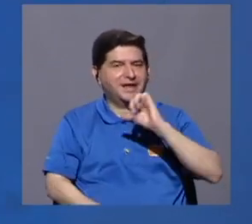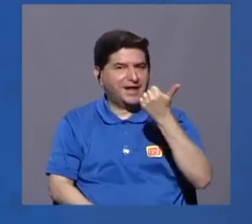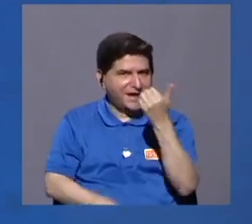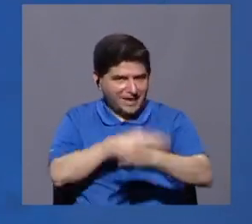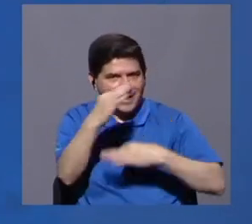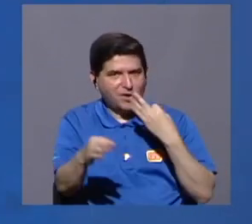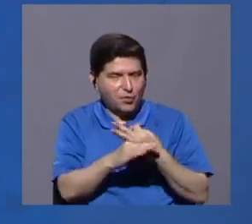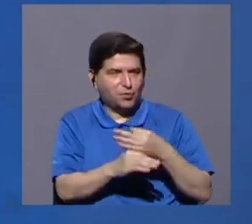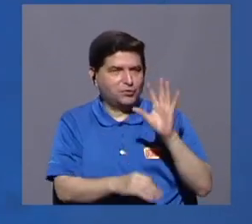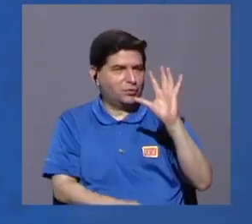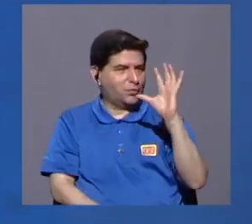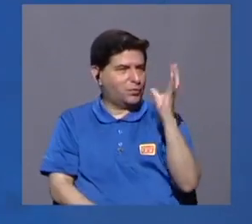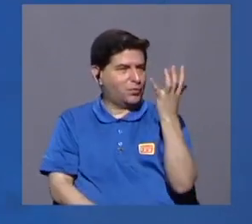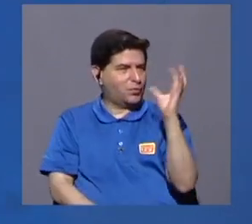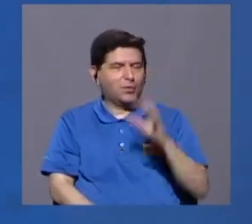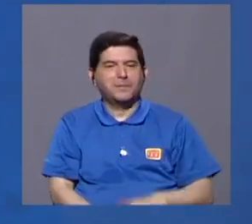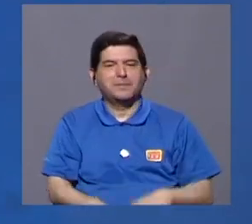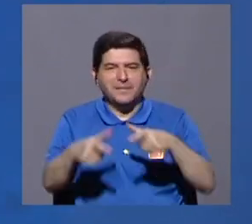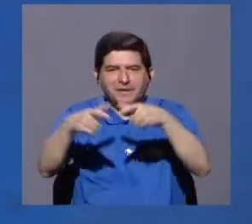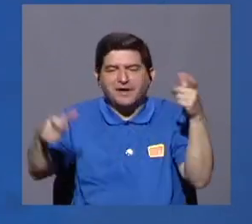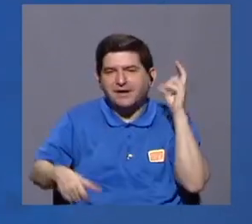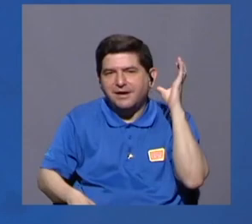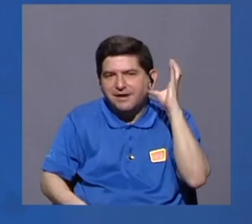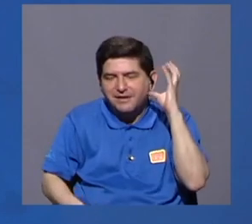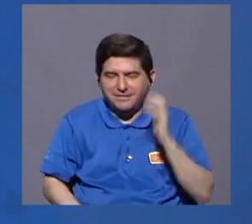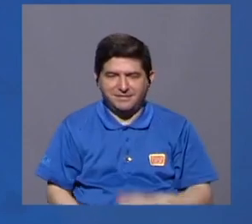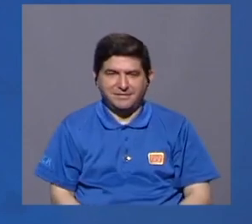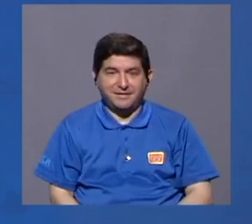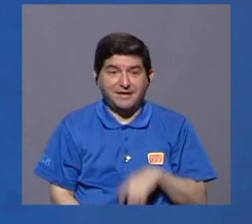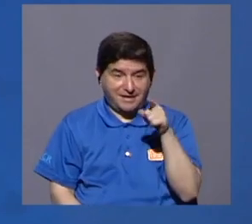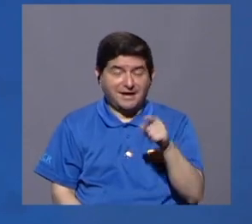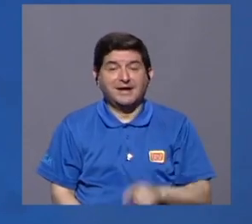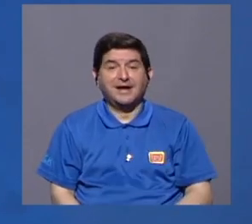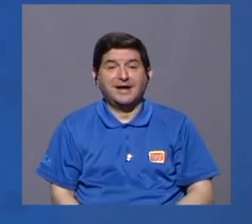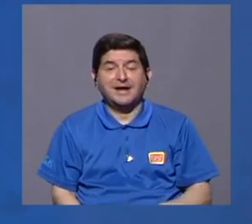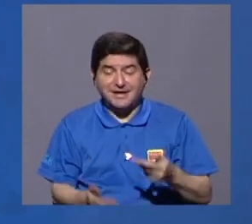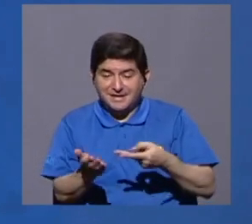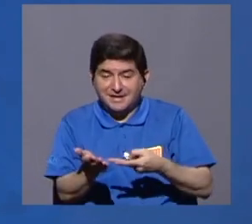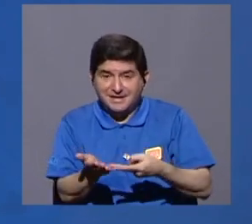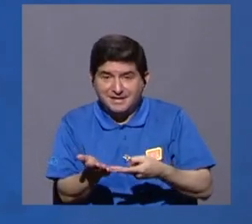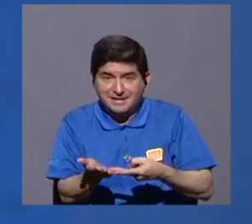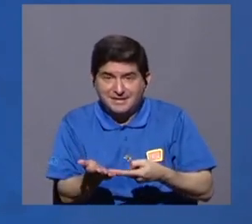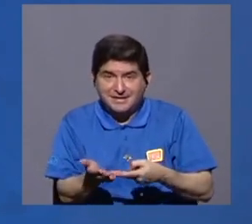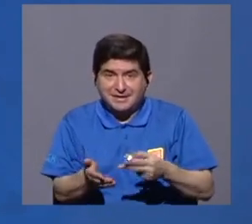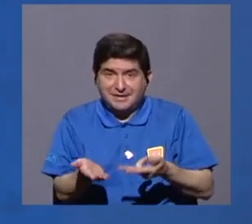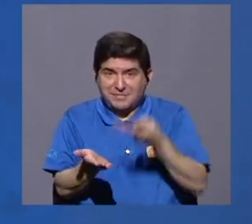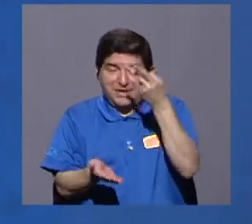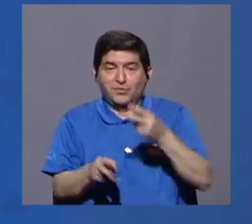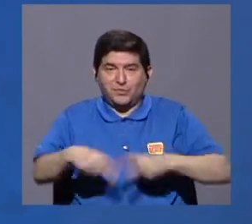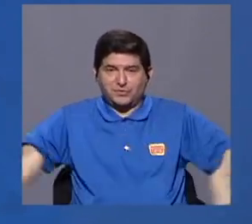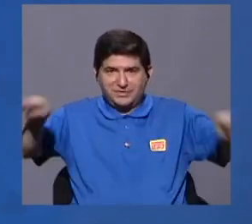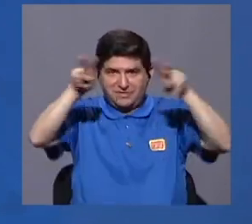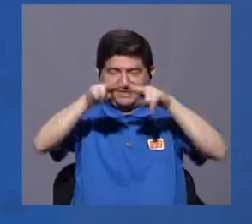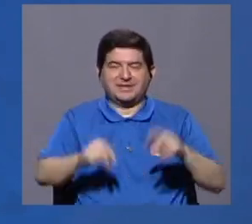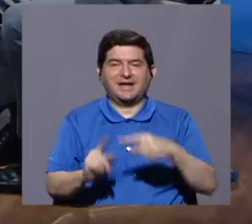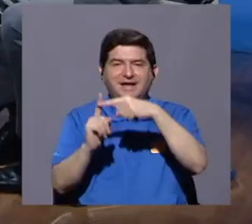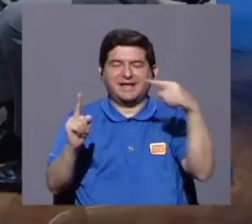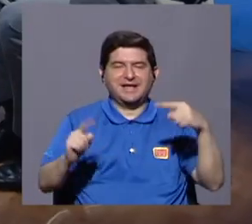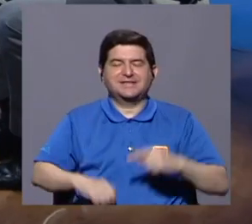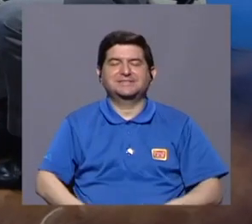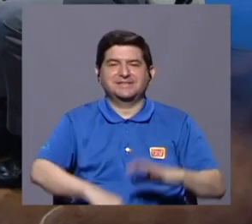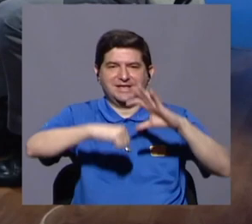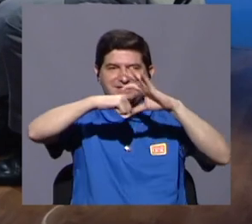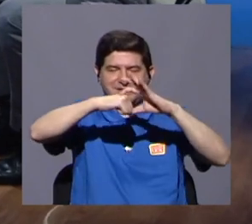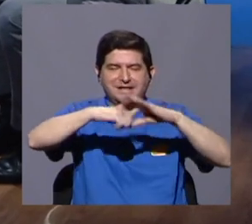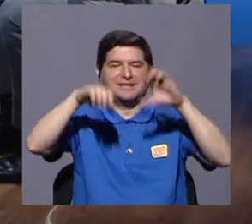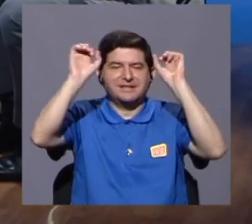telescopios en ondas de radio la ventaja de estos radio telescopios es que se pueden hacer observaciones desde la tierra porque